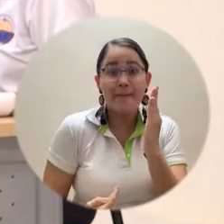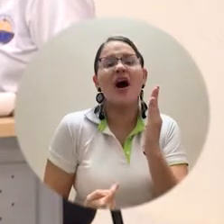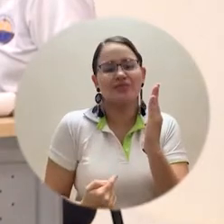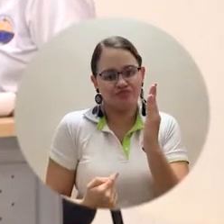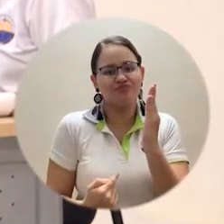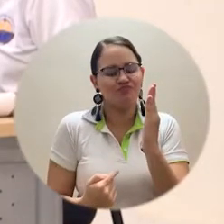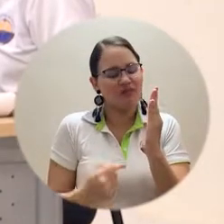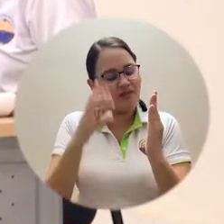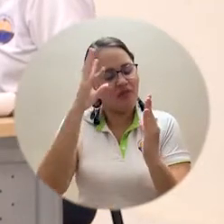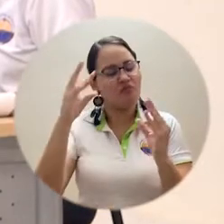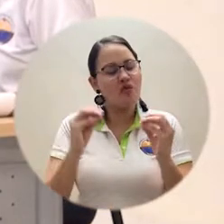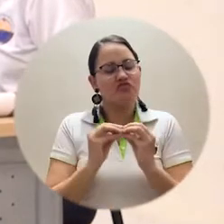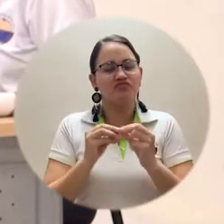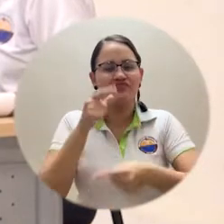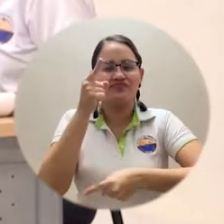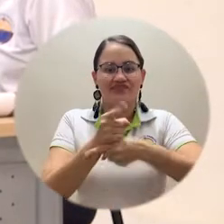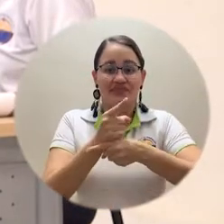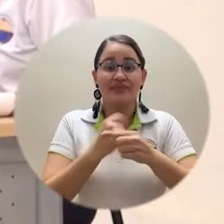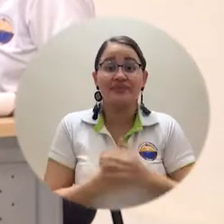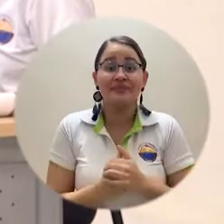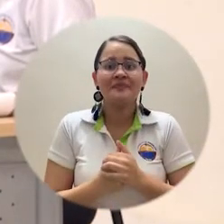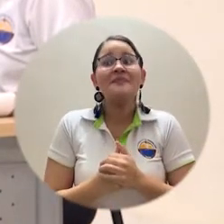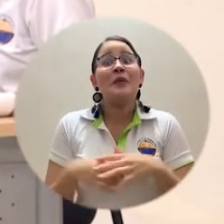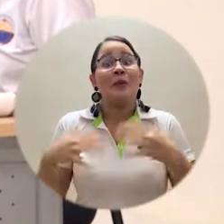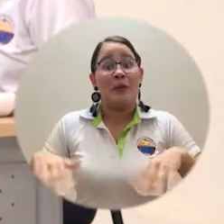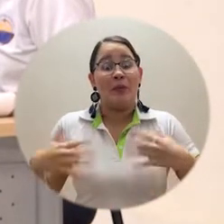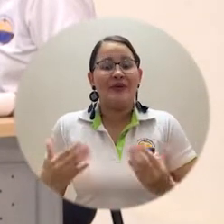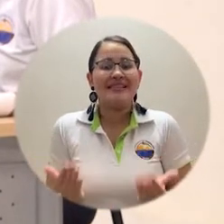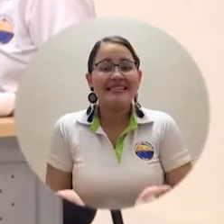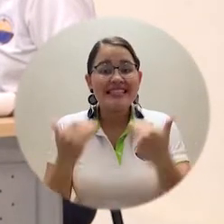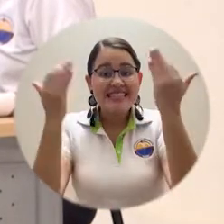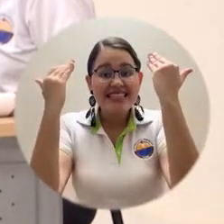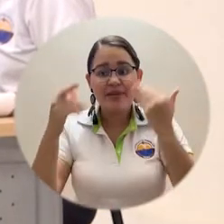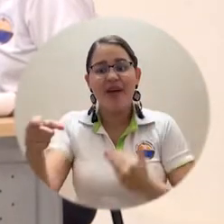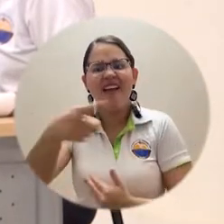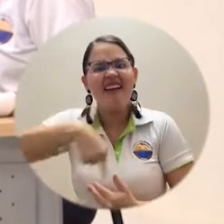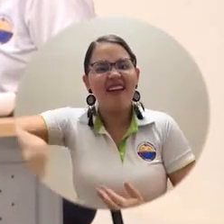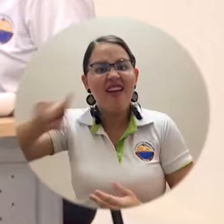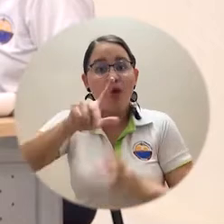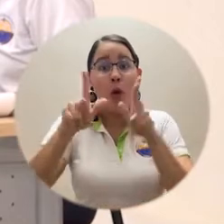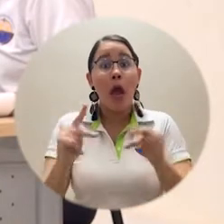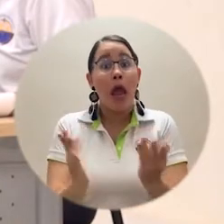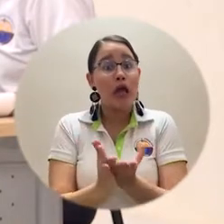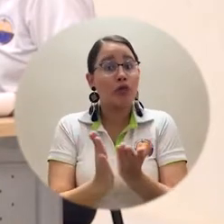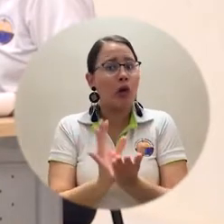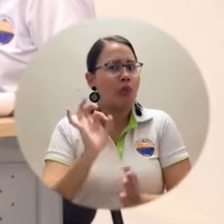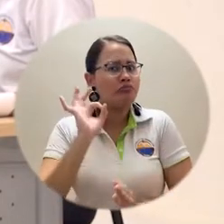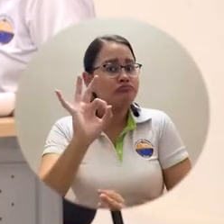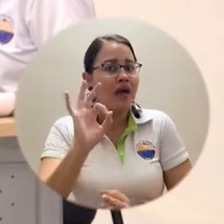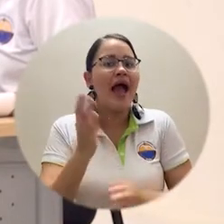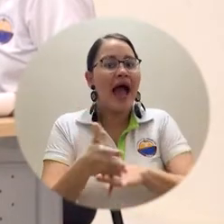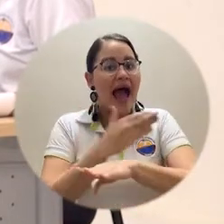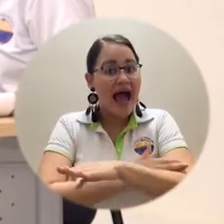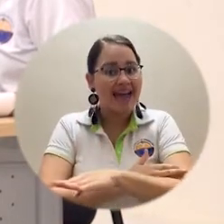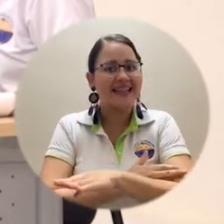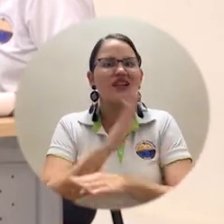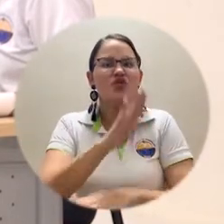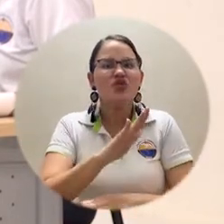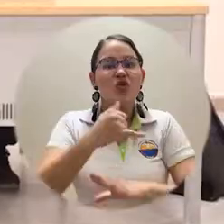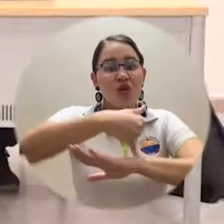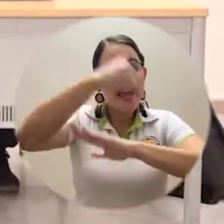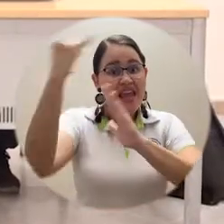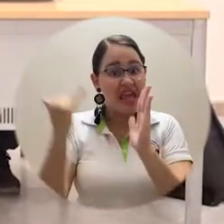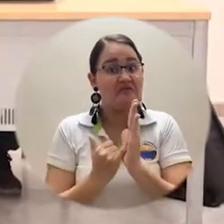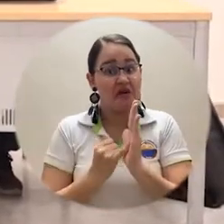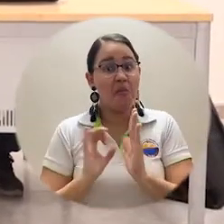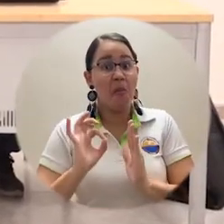fortuna, tener dentro de nuestra universidad a los mejores estudiantes que han tenido ese ICFES favorable.